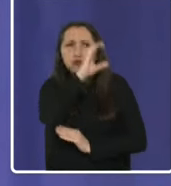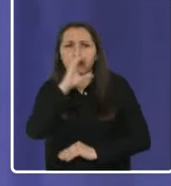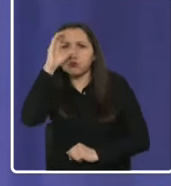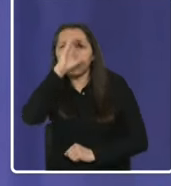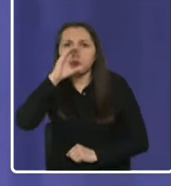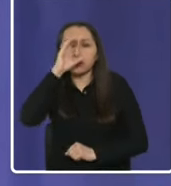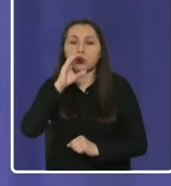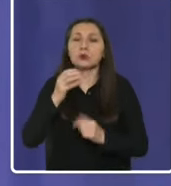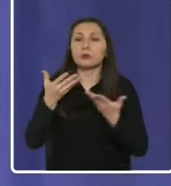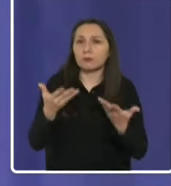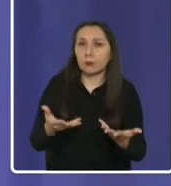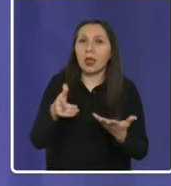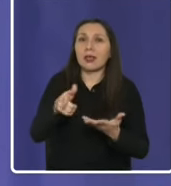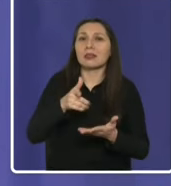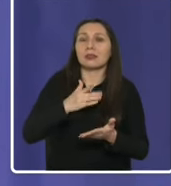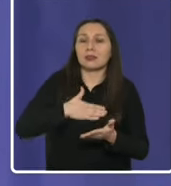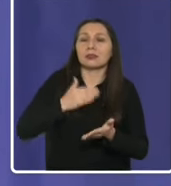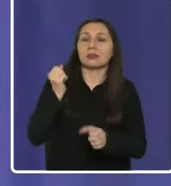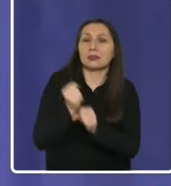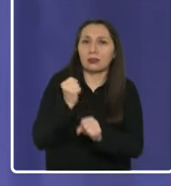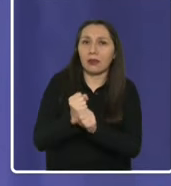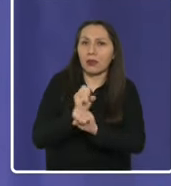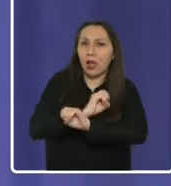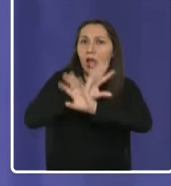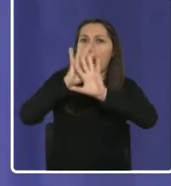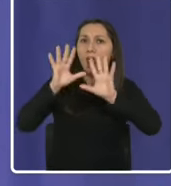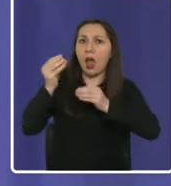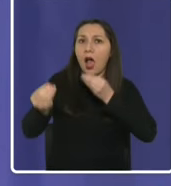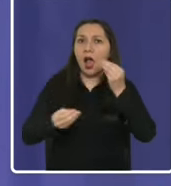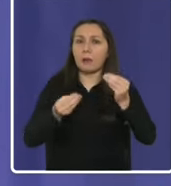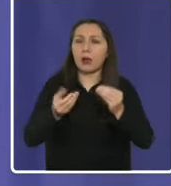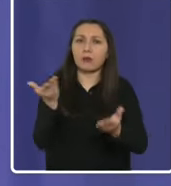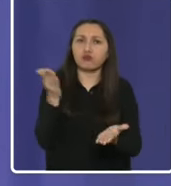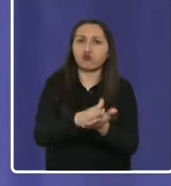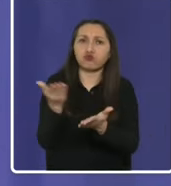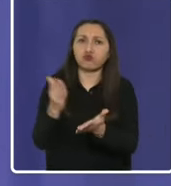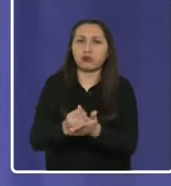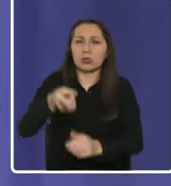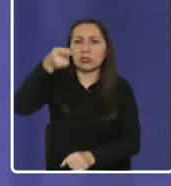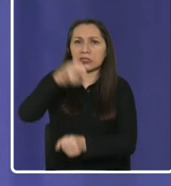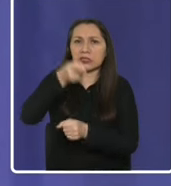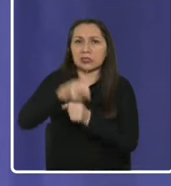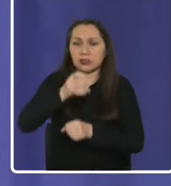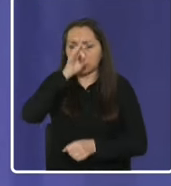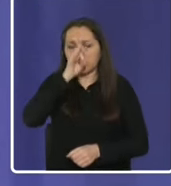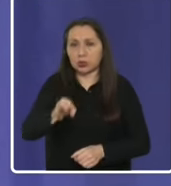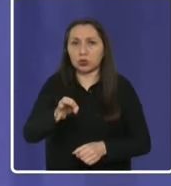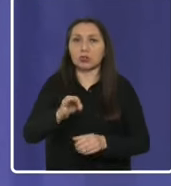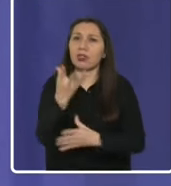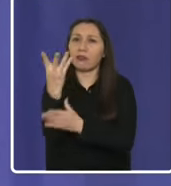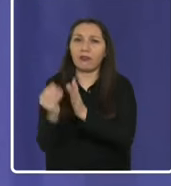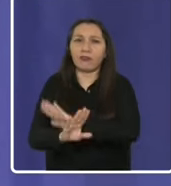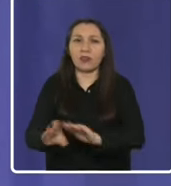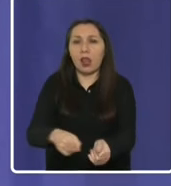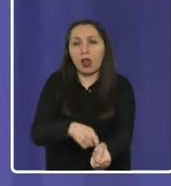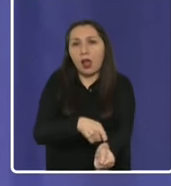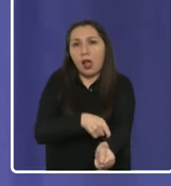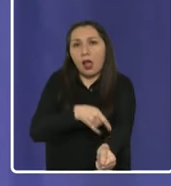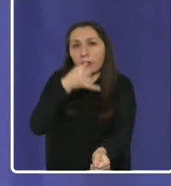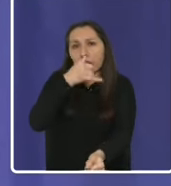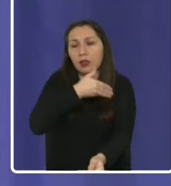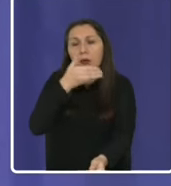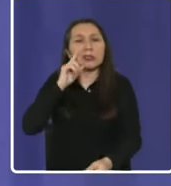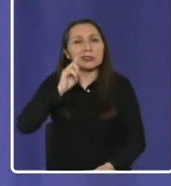Búsqueda, está previsto trabajar para esclarecer los crímenes de la dictadura de Pinochet y acabar con la larga fase